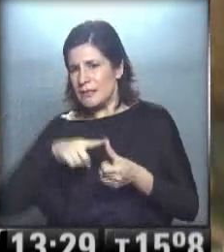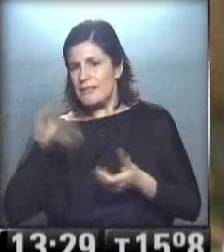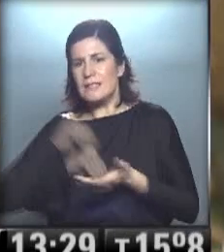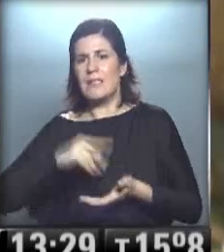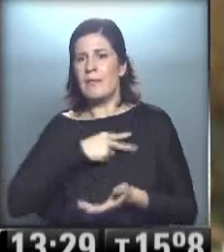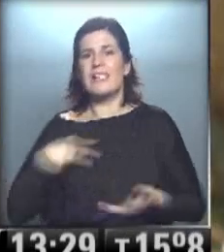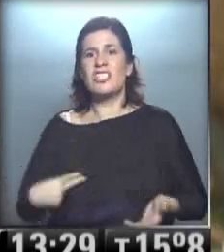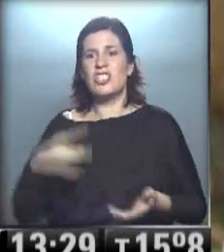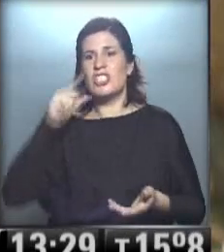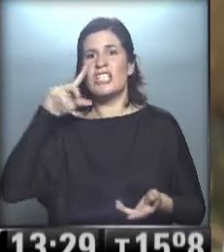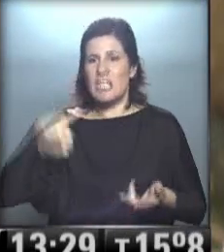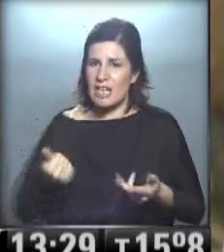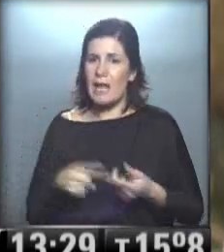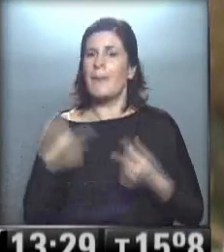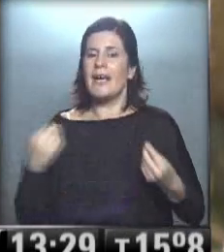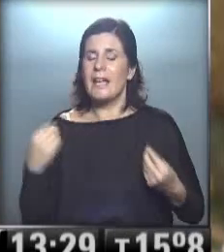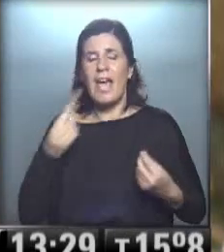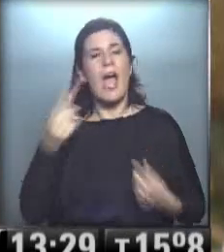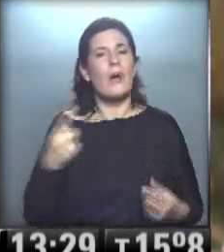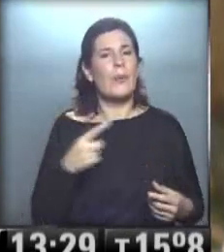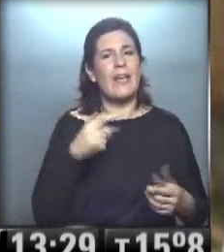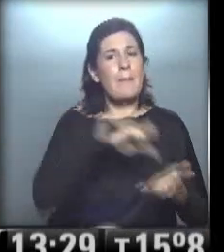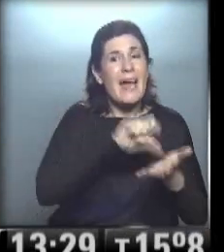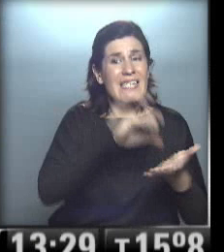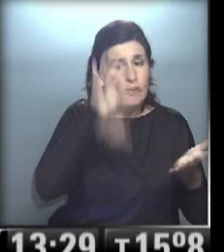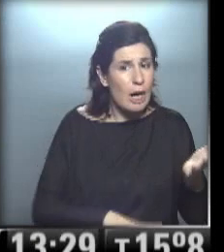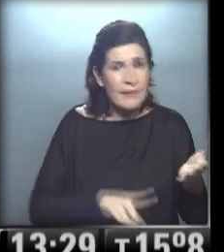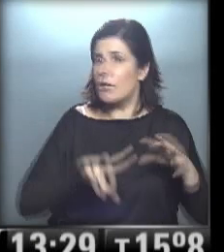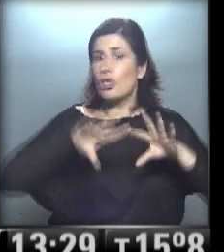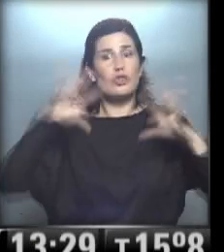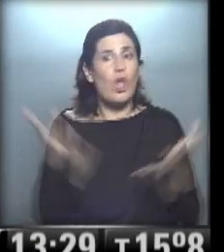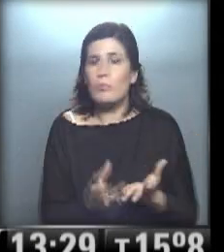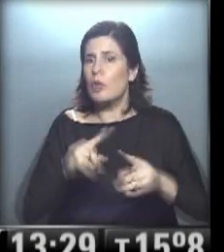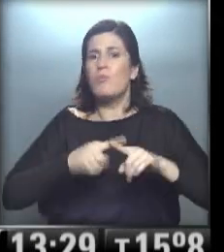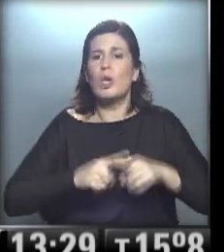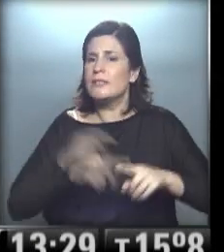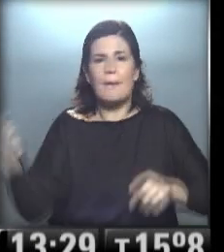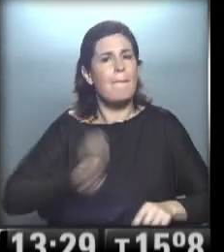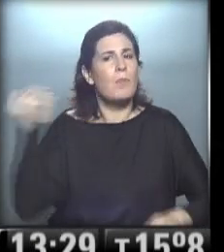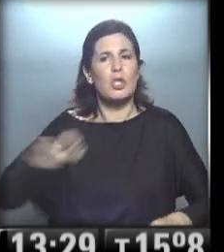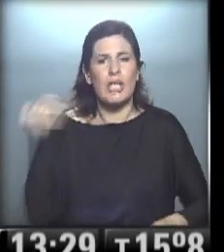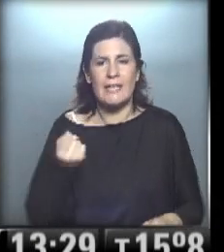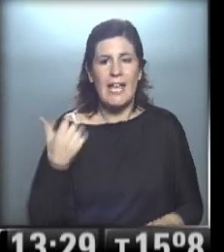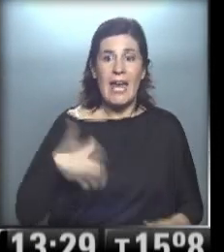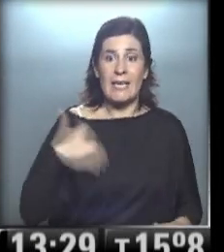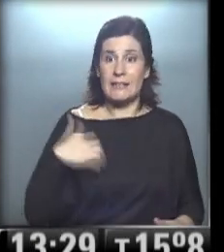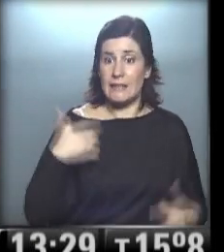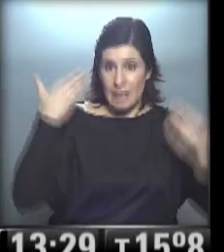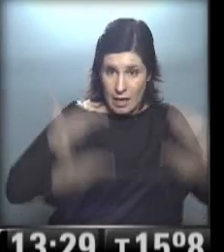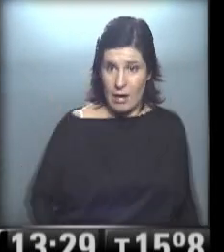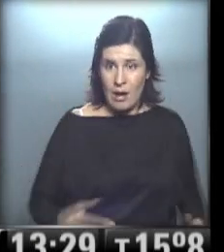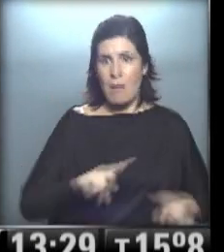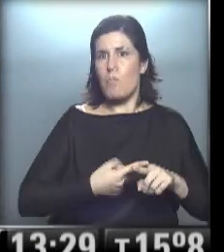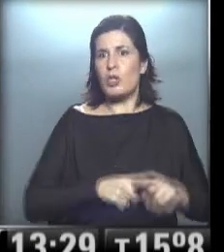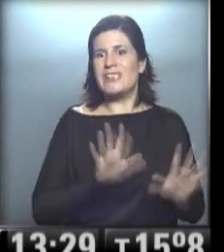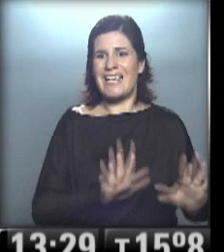también fue importante para demostrar la dimensión política. No es un tema técnico, es un tema político. Argentina tomó una actitud que ellos temen que